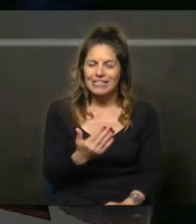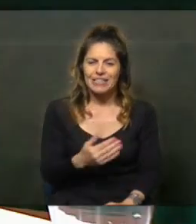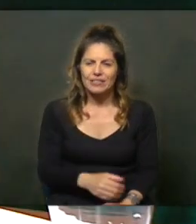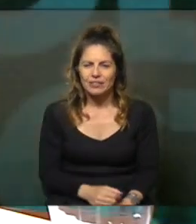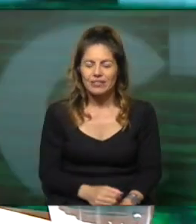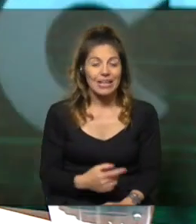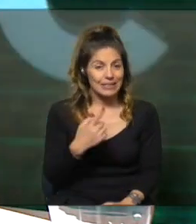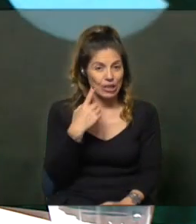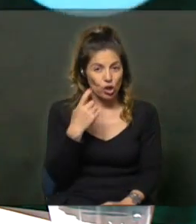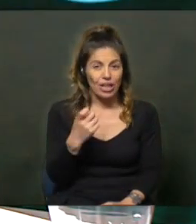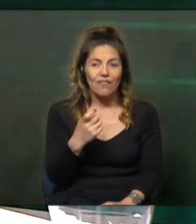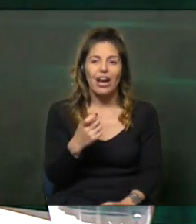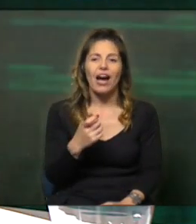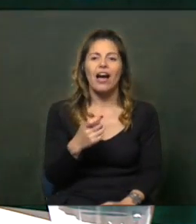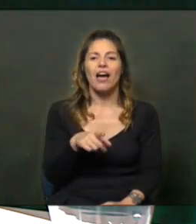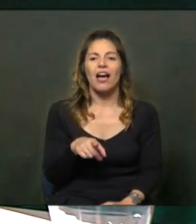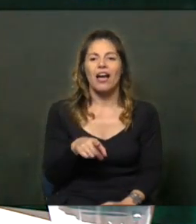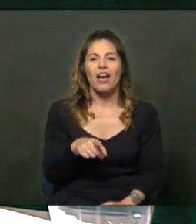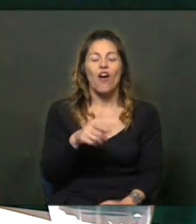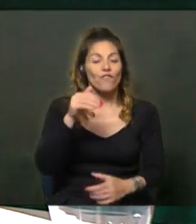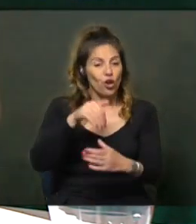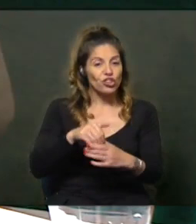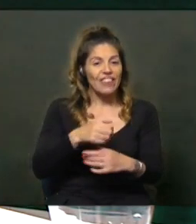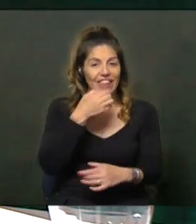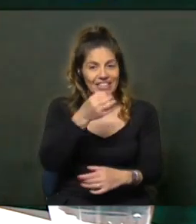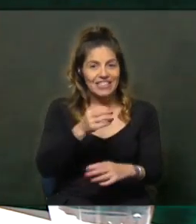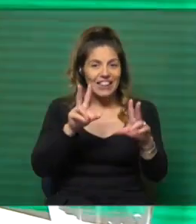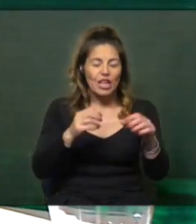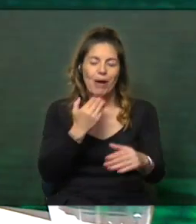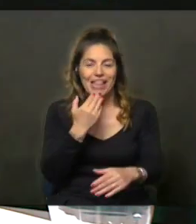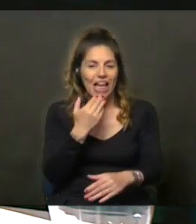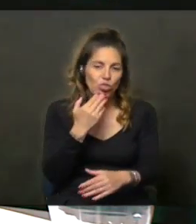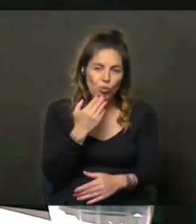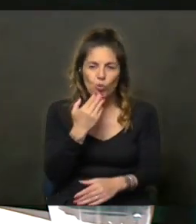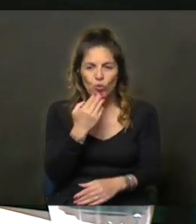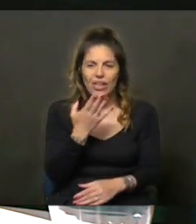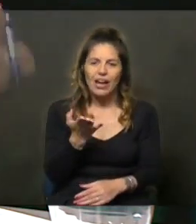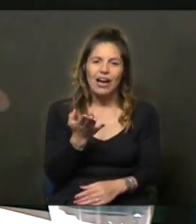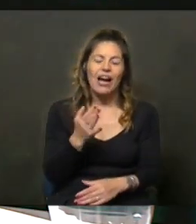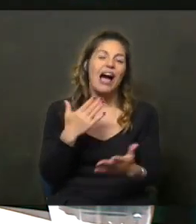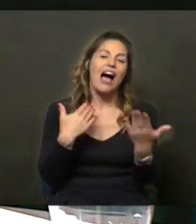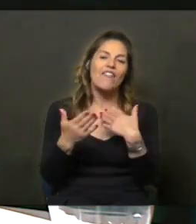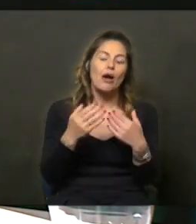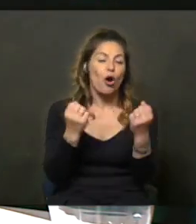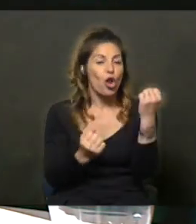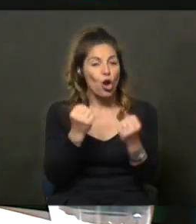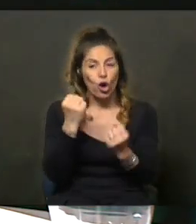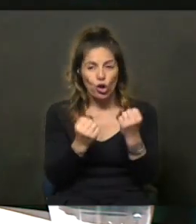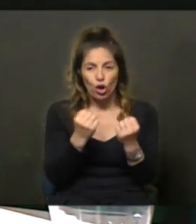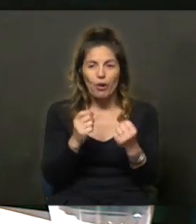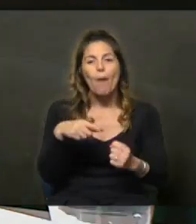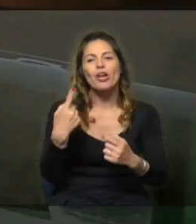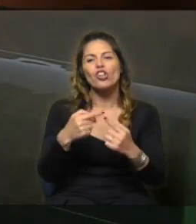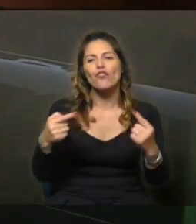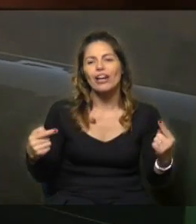este se notaba Como algunos este de los votantes mencionaban la cuestión de la incertidumbre no eh hablábamos de lo económico Pero qué otros